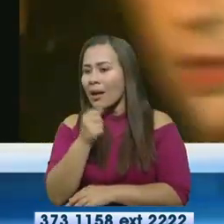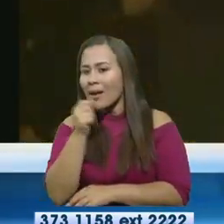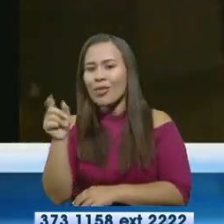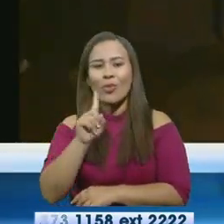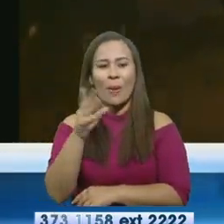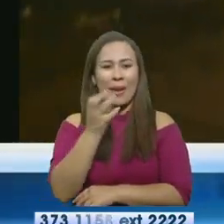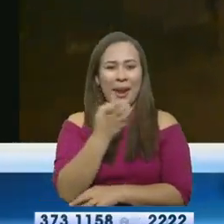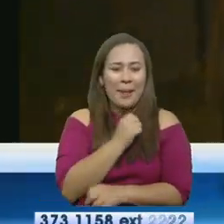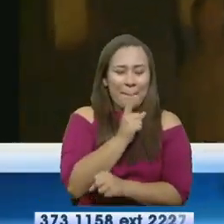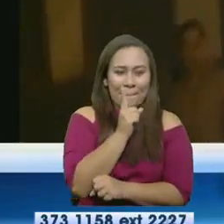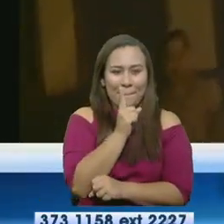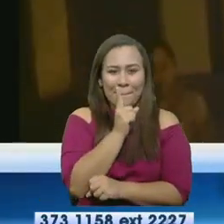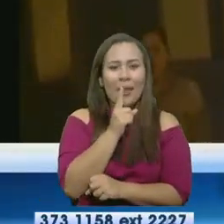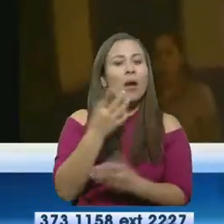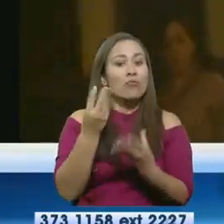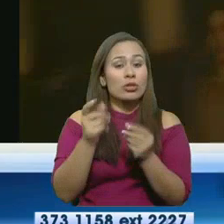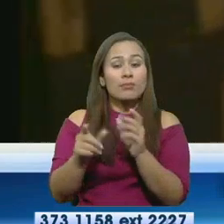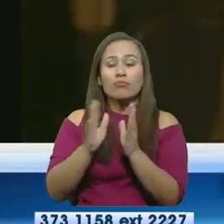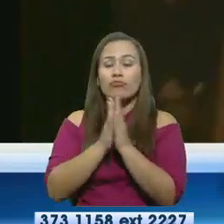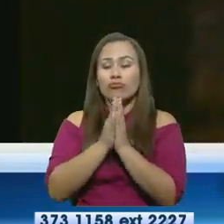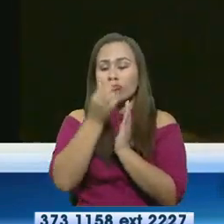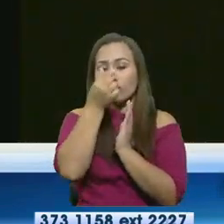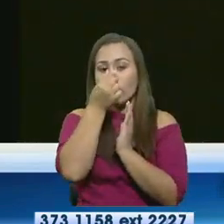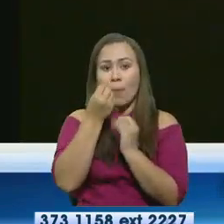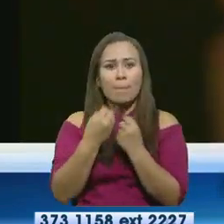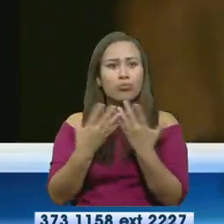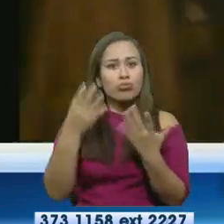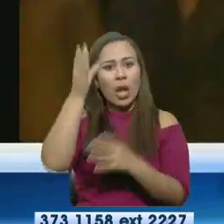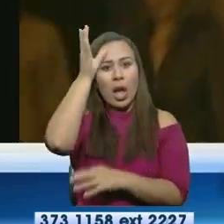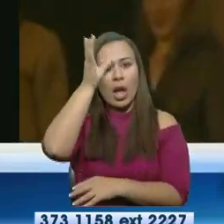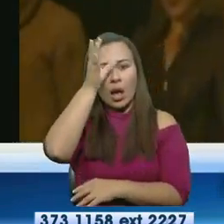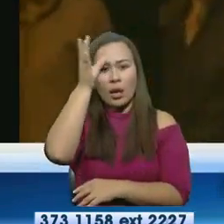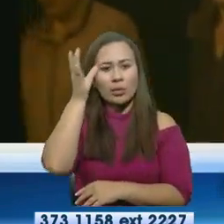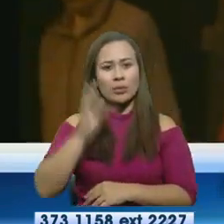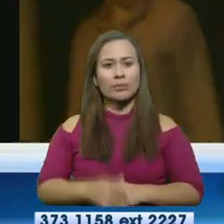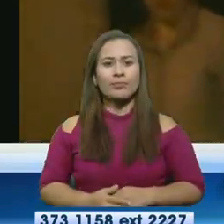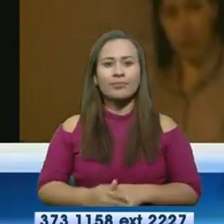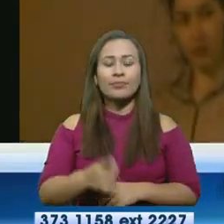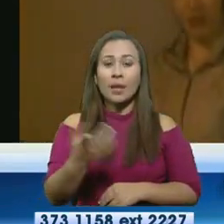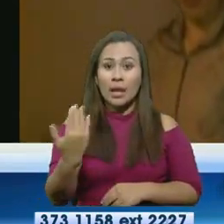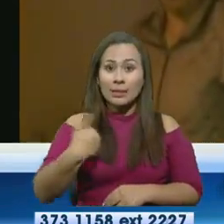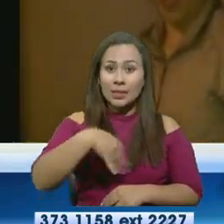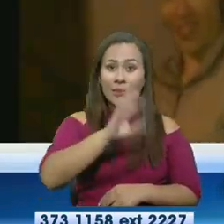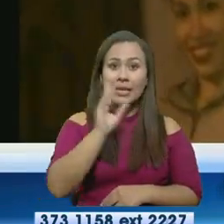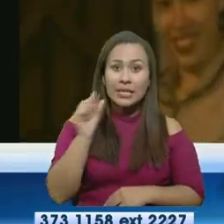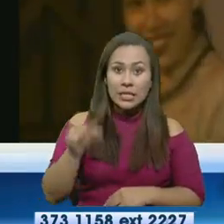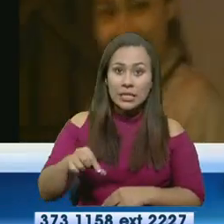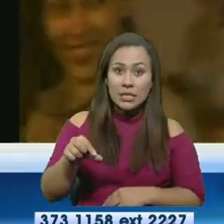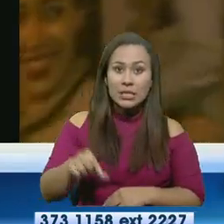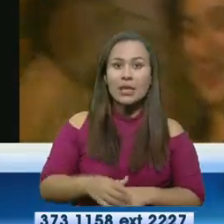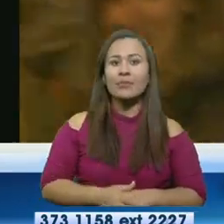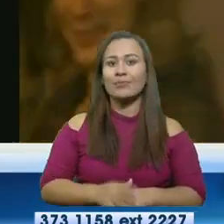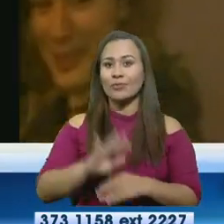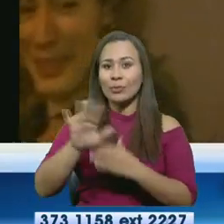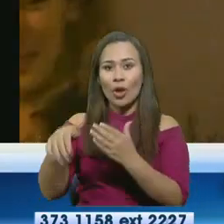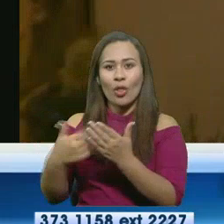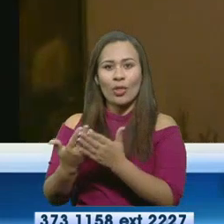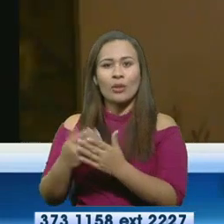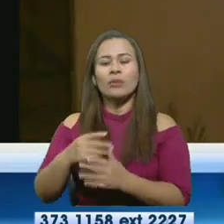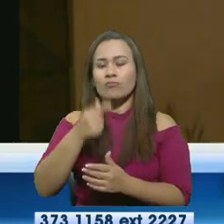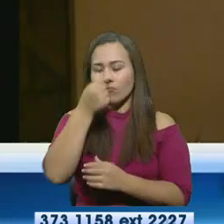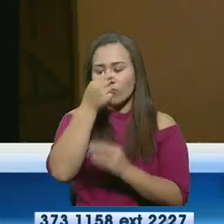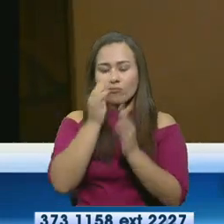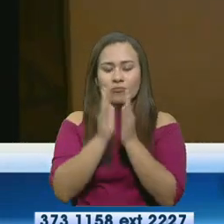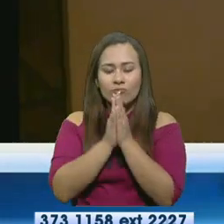pero está llena de fe y devoción, que es lo que hemos podido. Mi señor, buenas noches, rumbo al Quinche. Sí, al Quinche. ¿Con toda la devoción? Con toda la devoción,